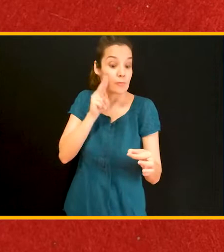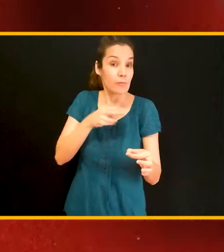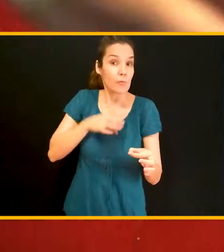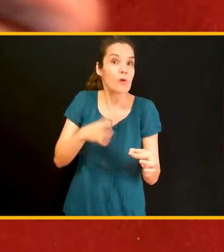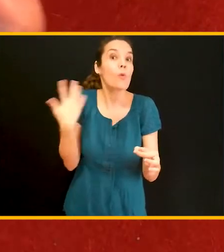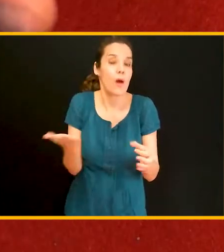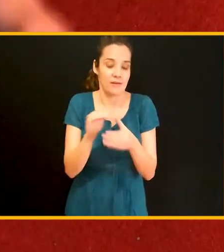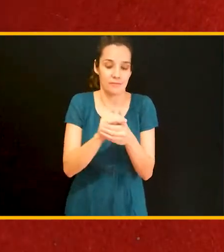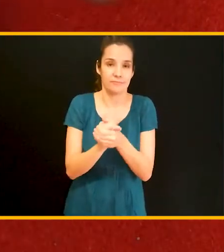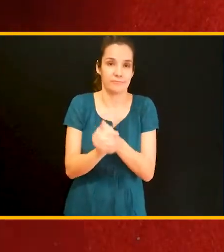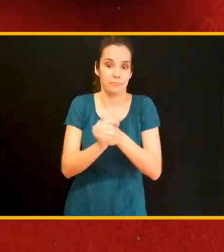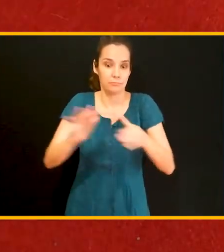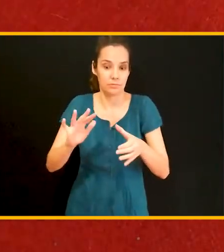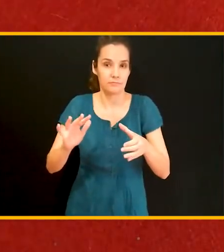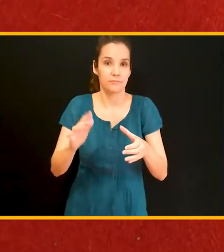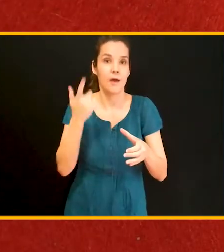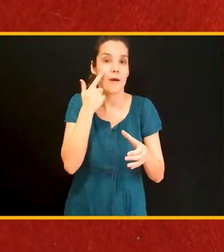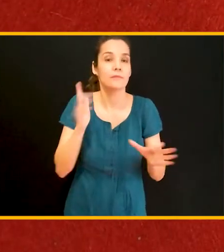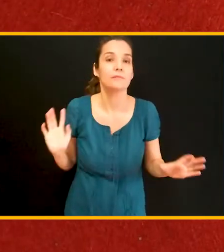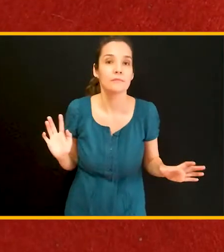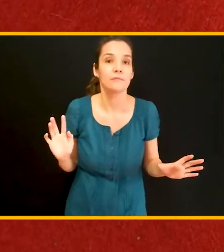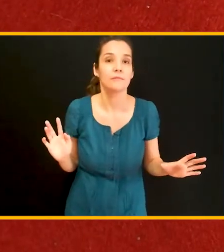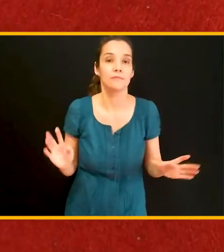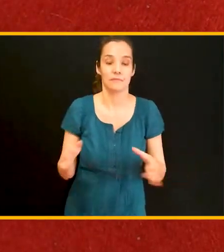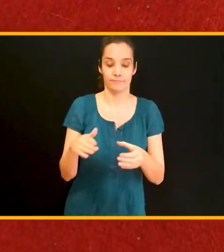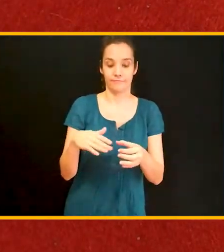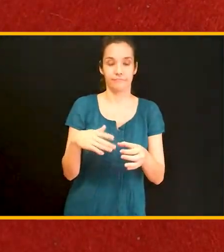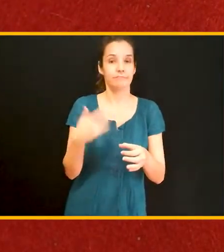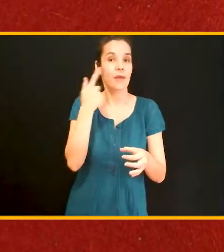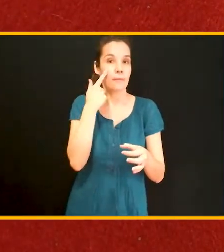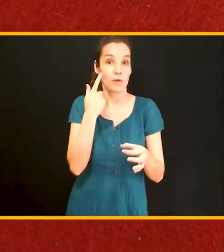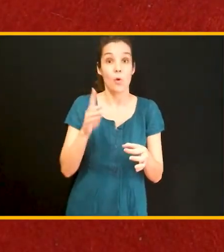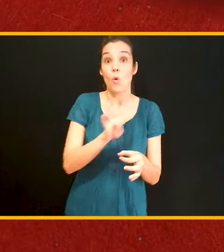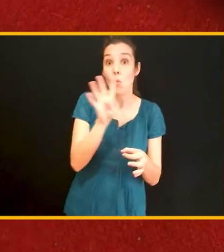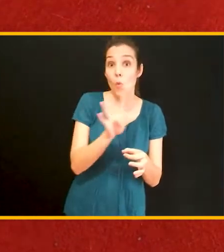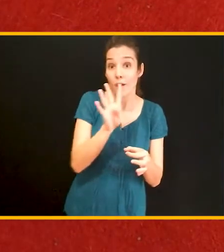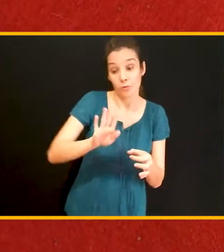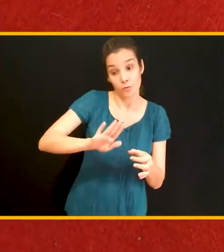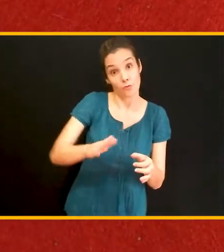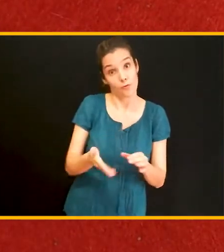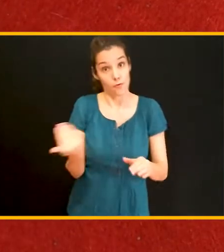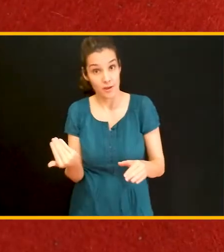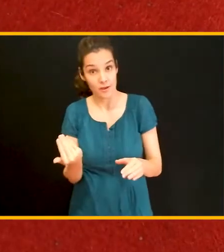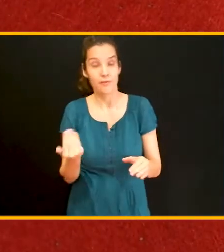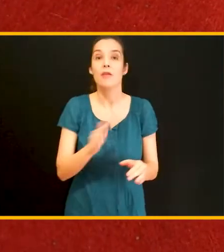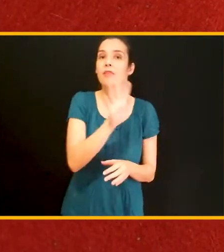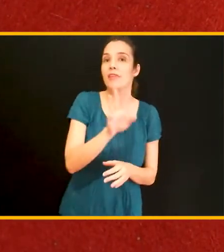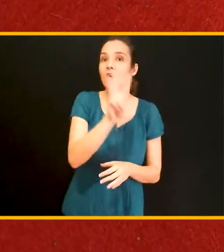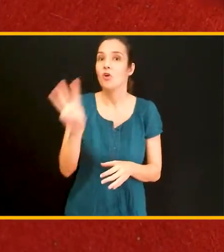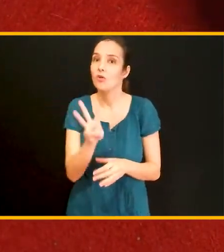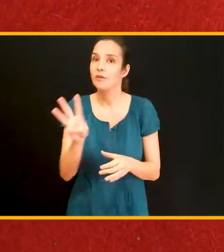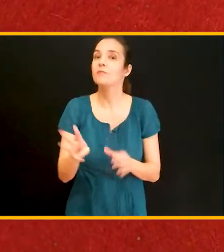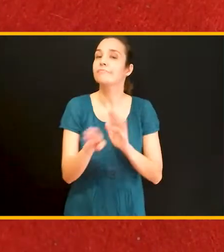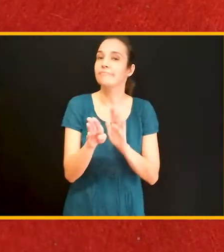nuevo. Mira, ha quedado boca abajo el 4, que lo quitamos, y nos queda el 5 y el 3. Vamos